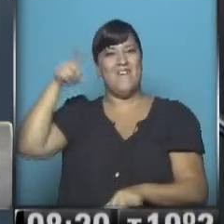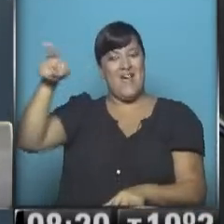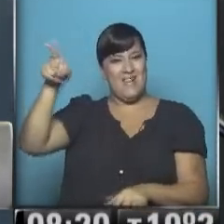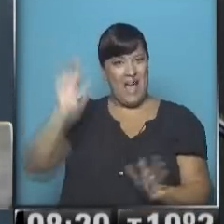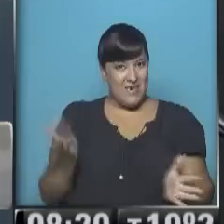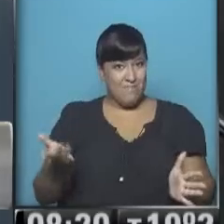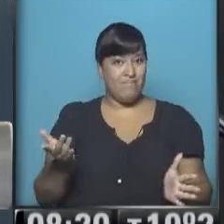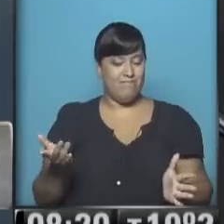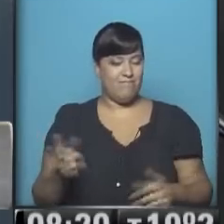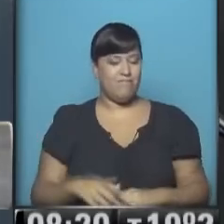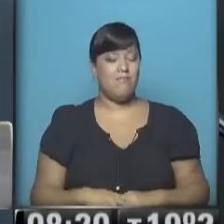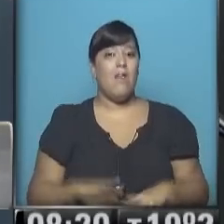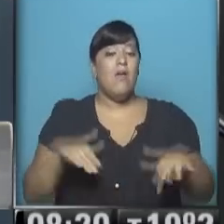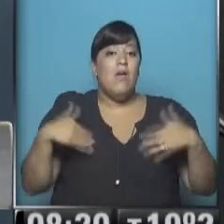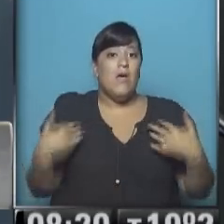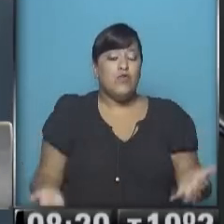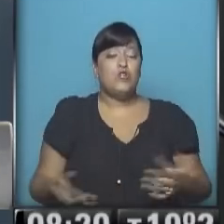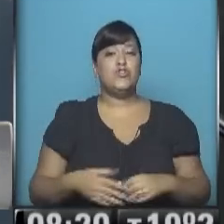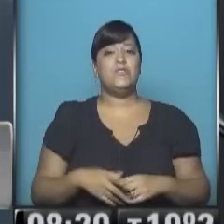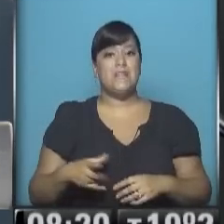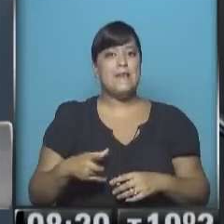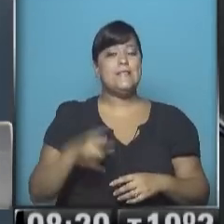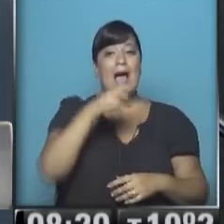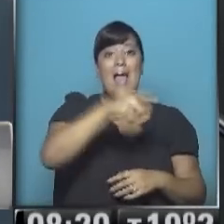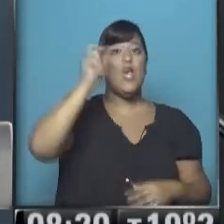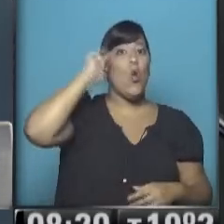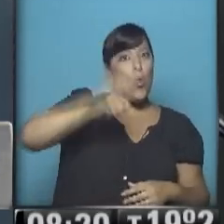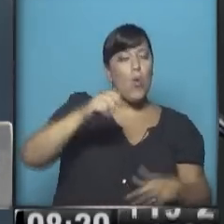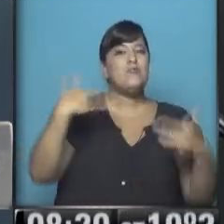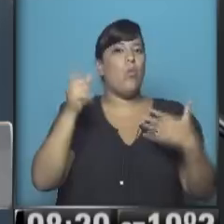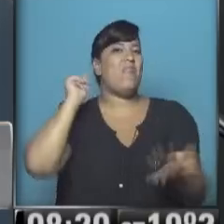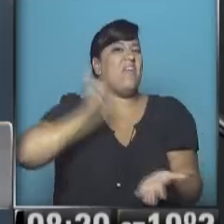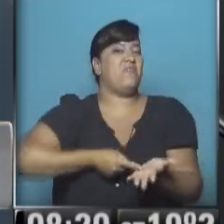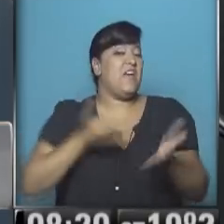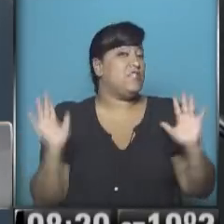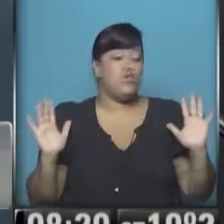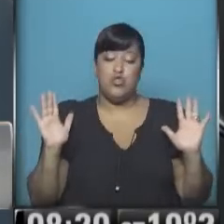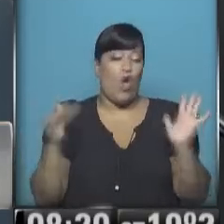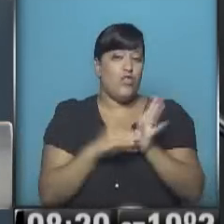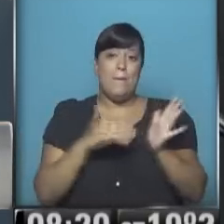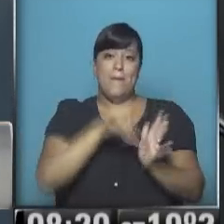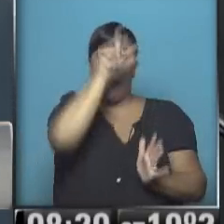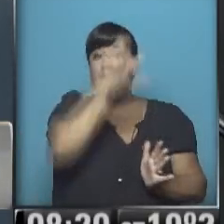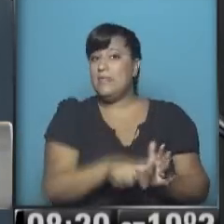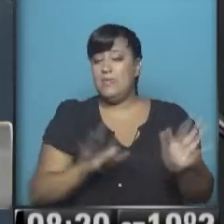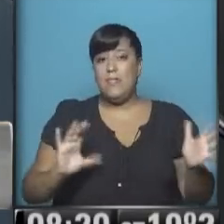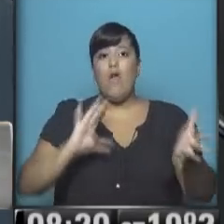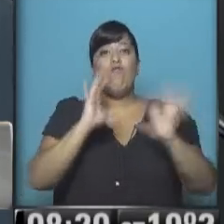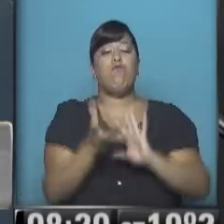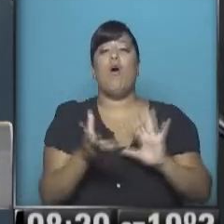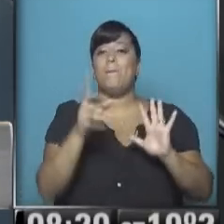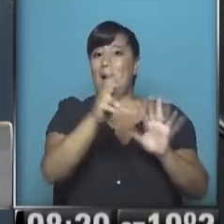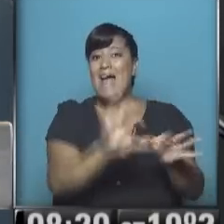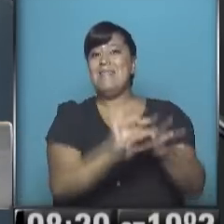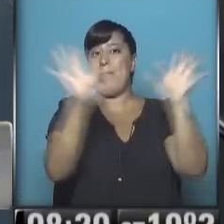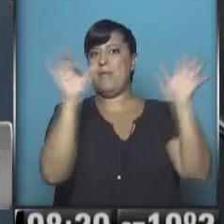imputados y en ese contexto tomar las decisiones que la misma causa Determine en virtud de la independencia